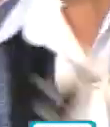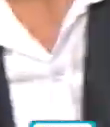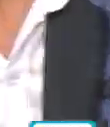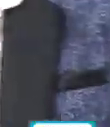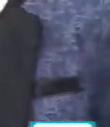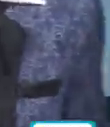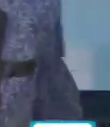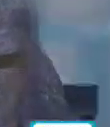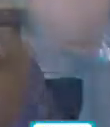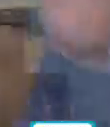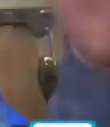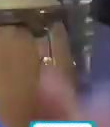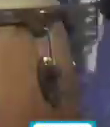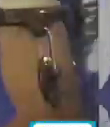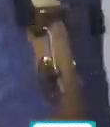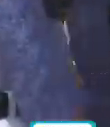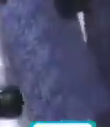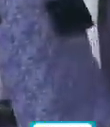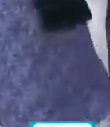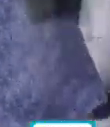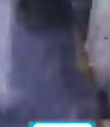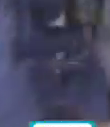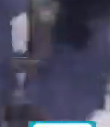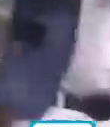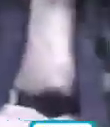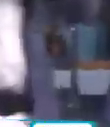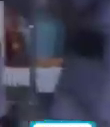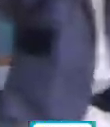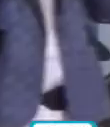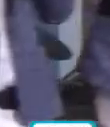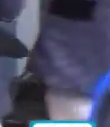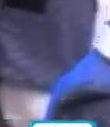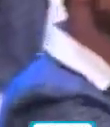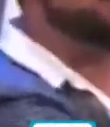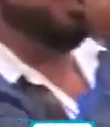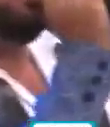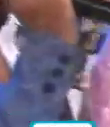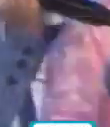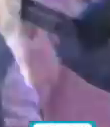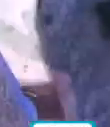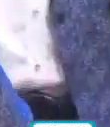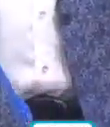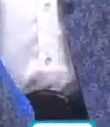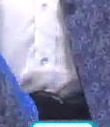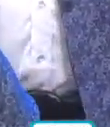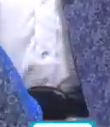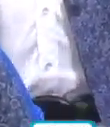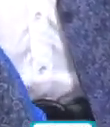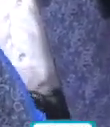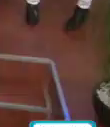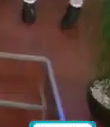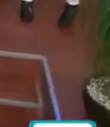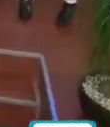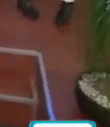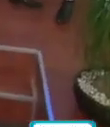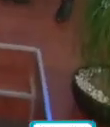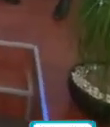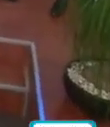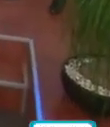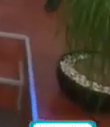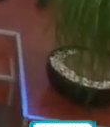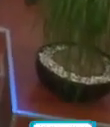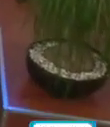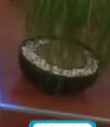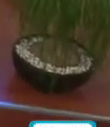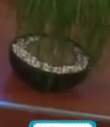todo atrás, pero pude seguir y aguantar la la tristeza de verte partir.